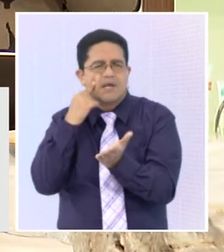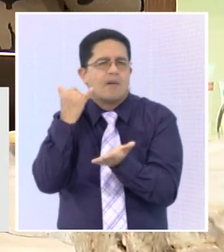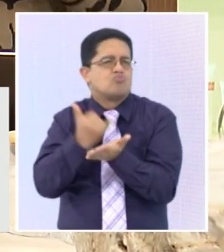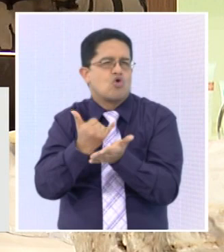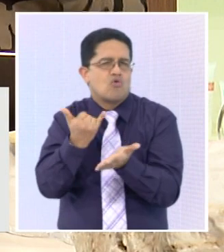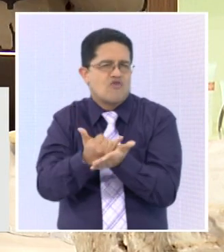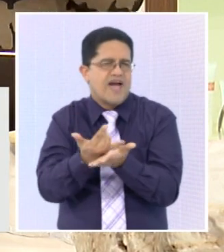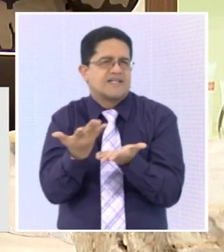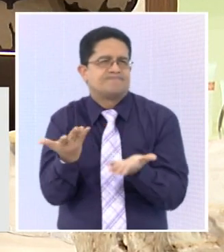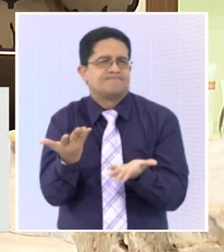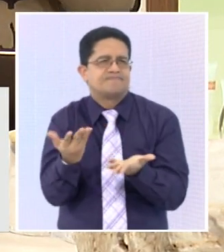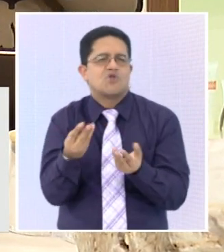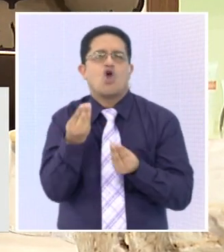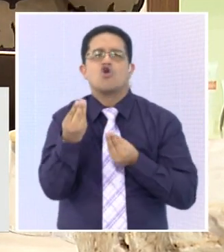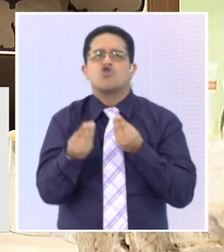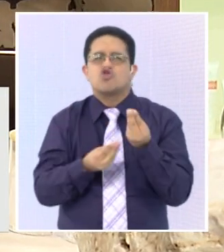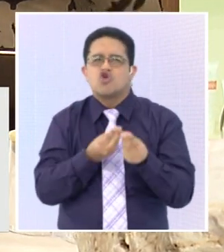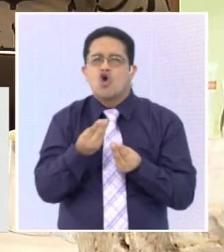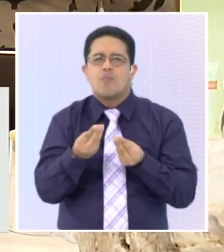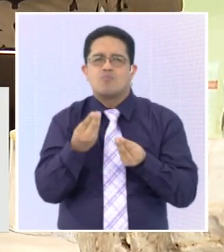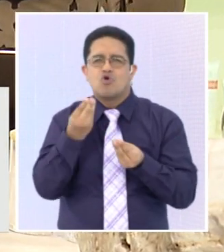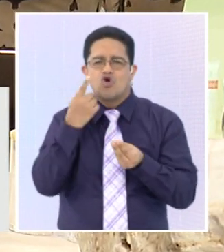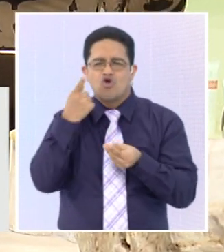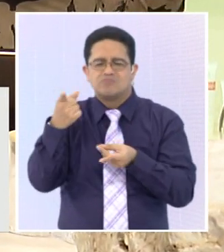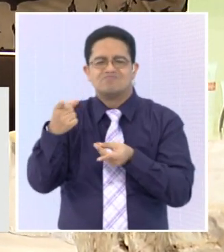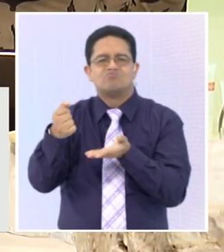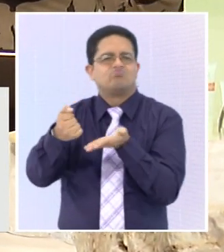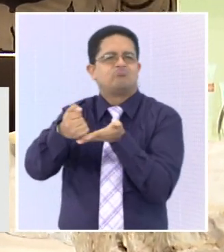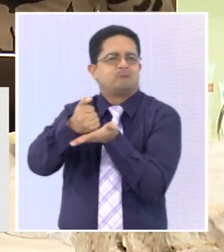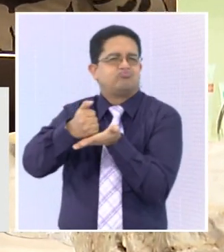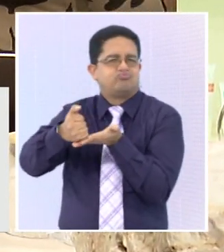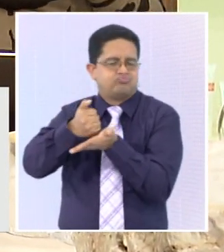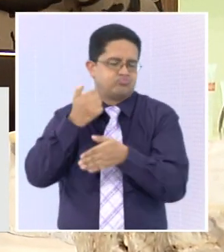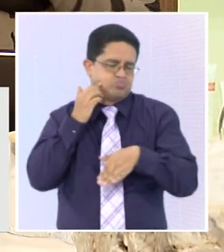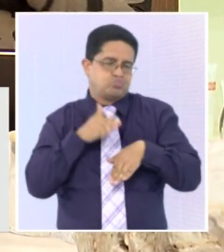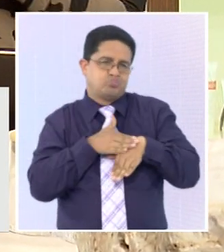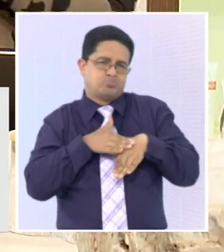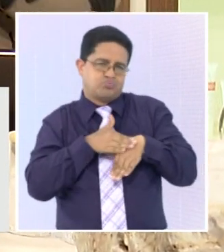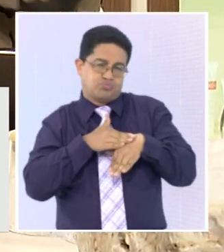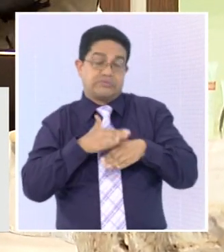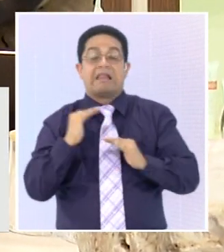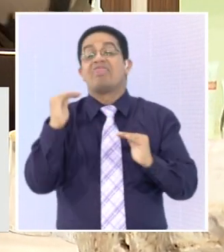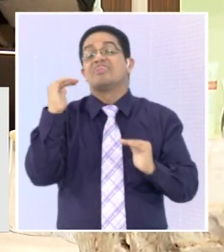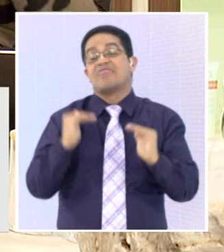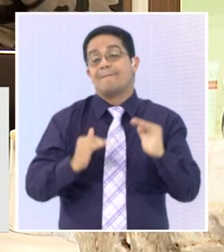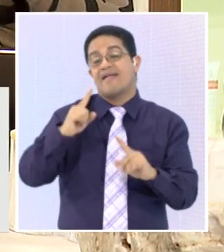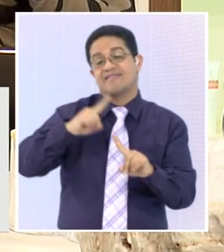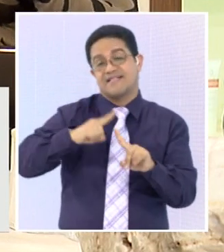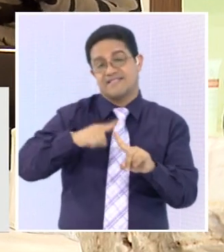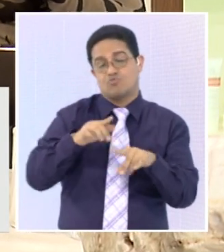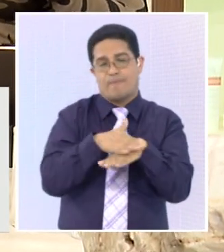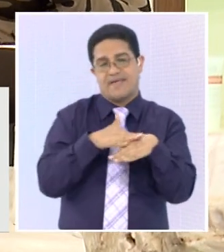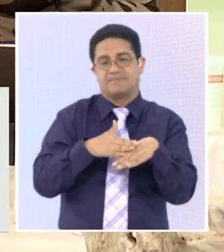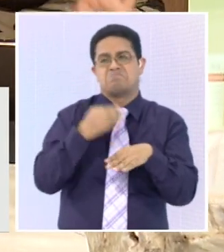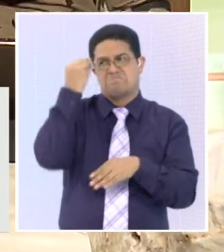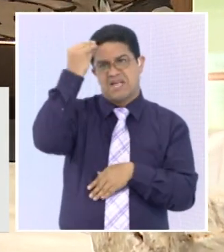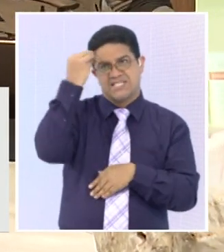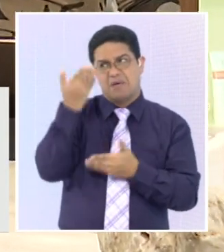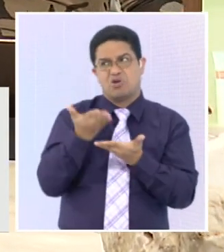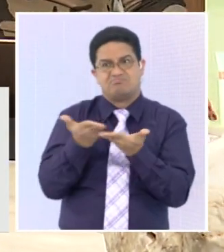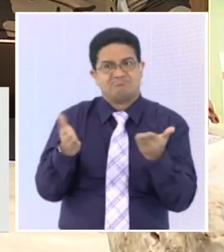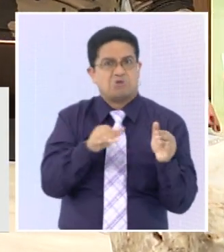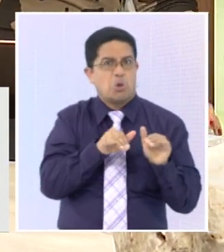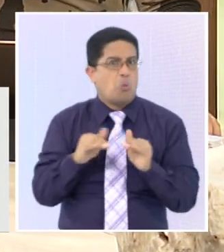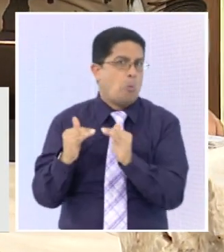cada parte de estas fórmulas que ayudan o contribuyen según el tipo de piel? Porque a veces pensamos que todo sirve para todos. Sí,